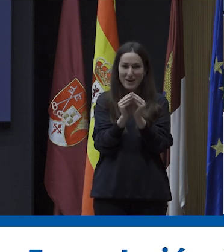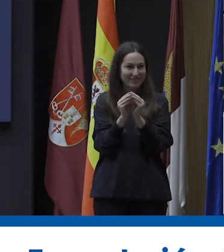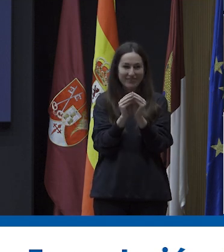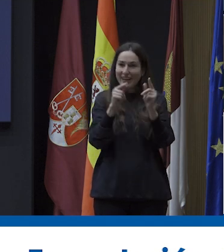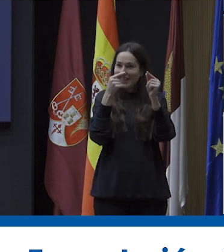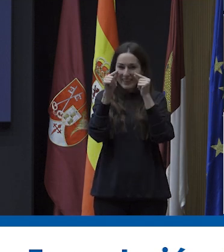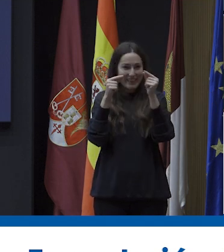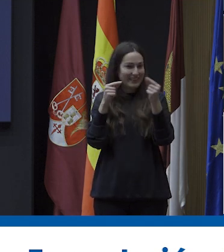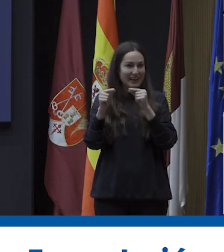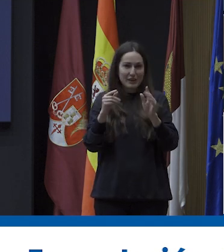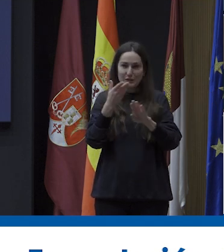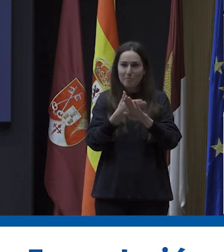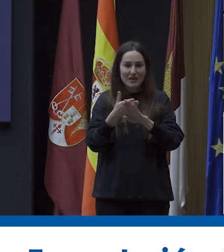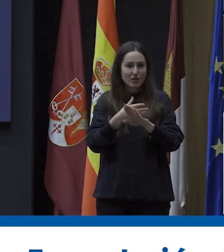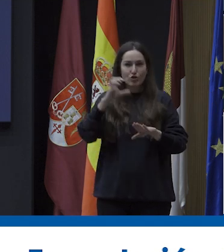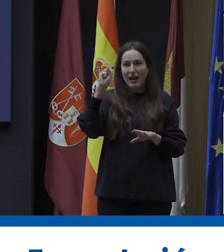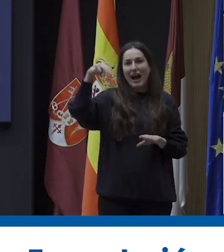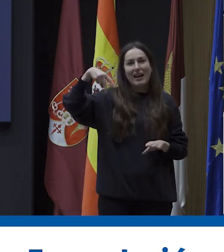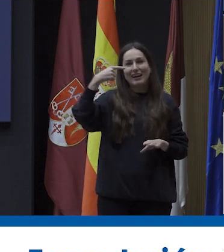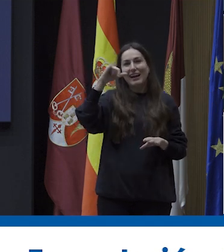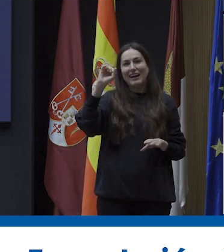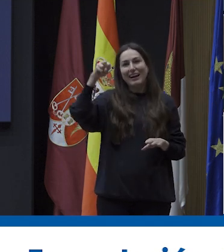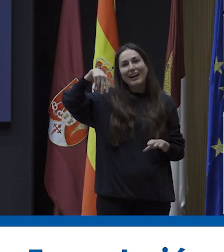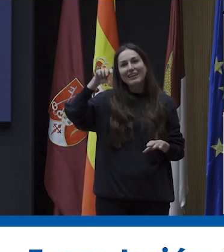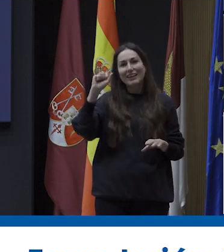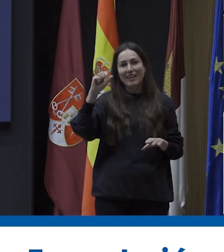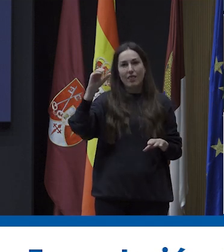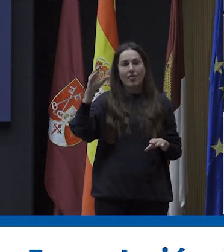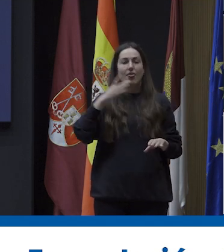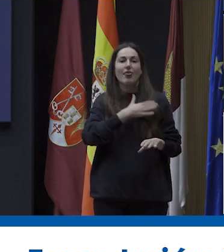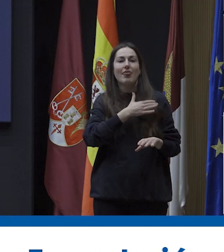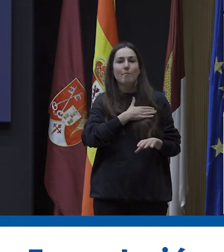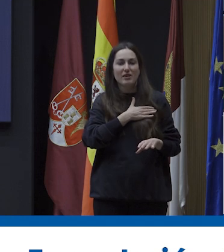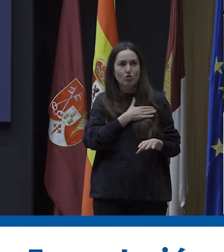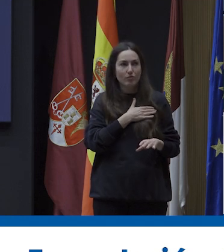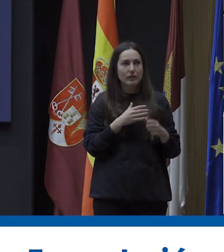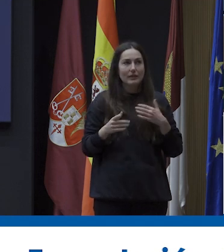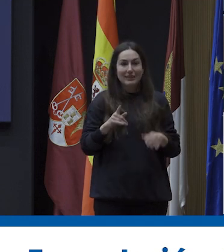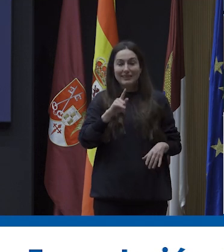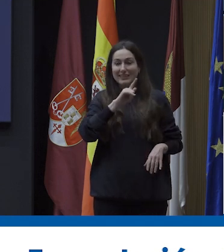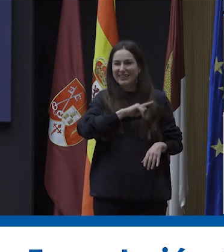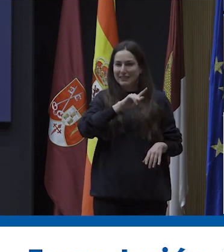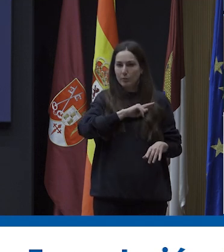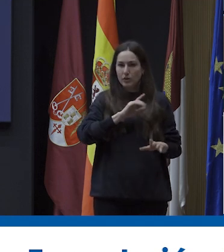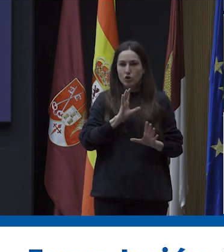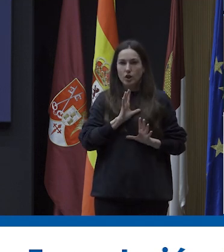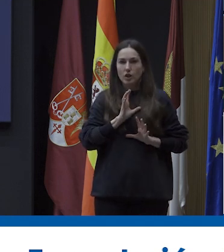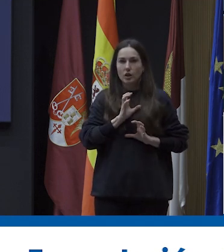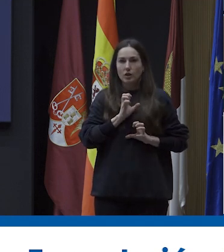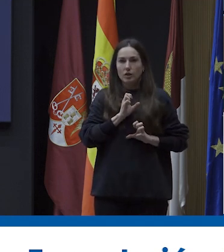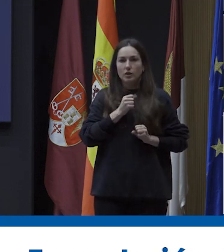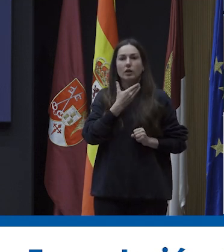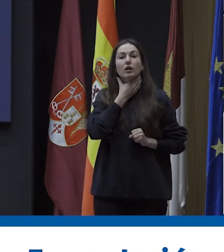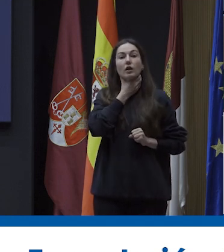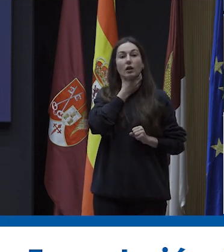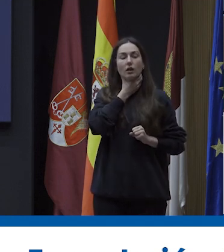básicas de la angina de pecho. Lo primero es la sensación. Estrangulamiento. Es como si alguien no te dejase respirar, ¿no?